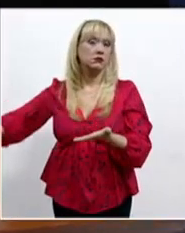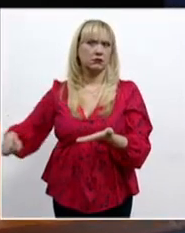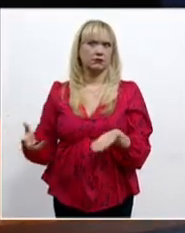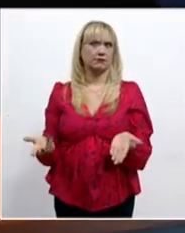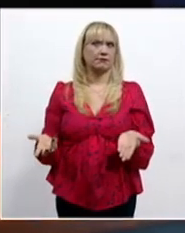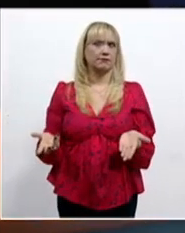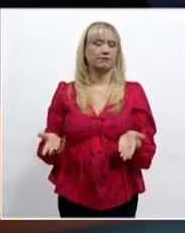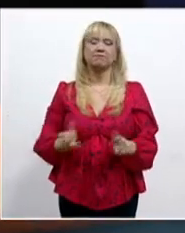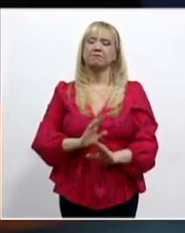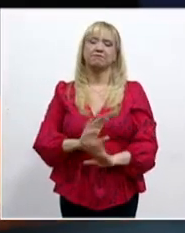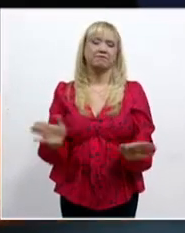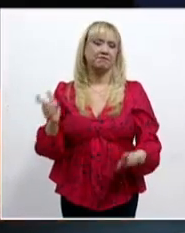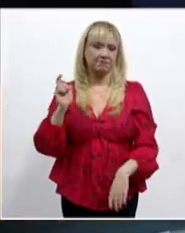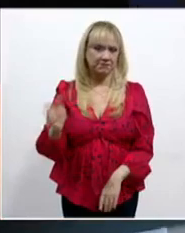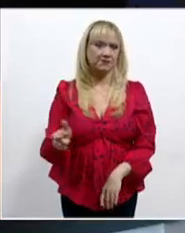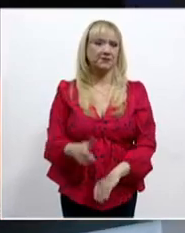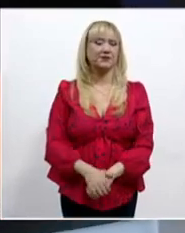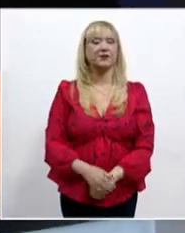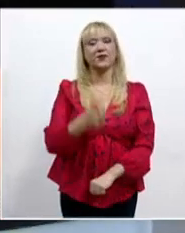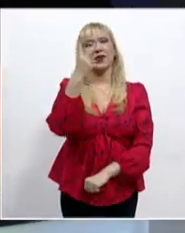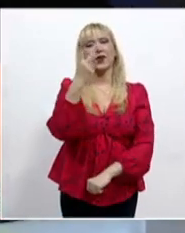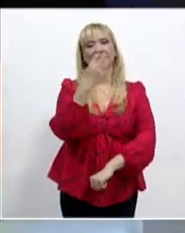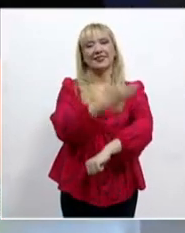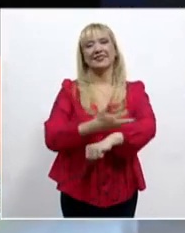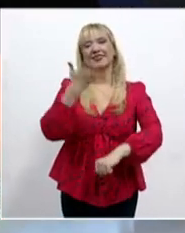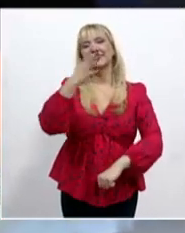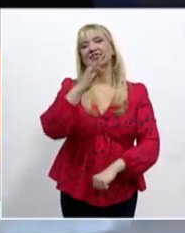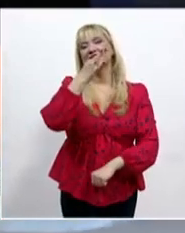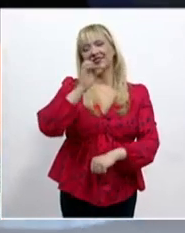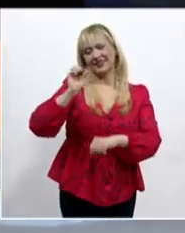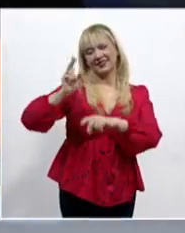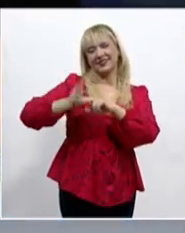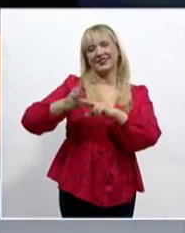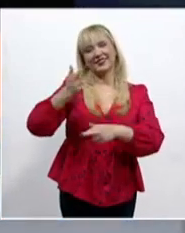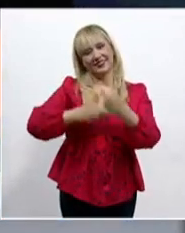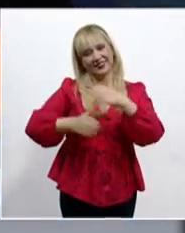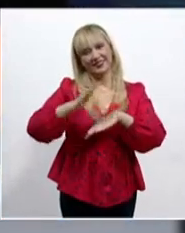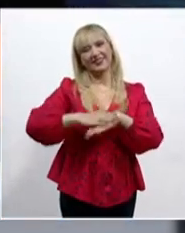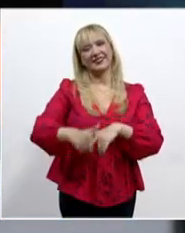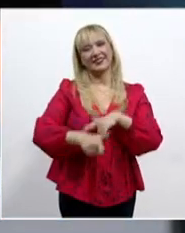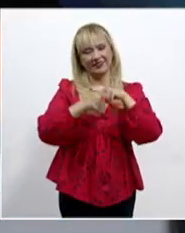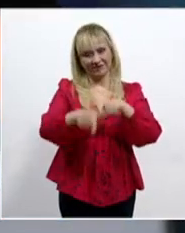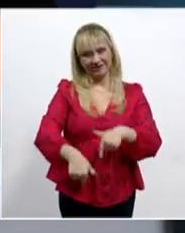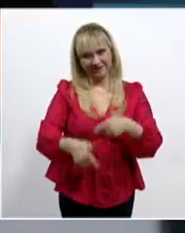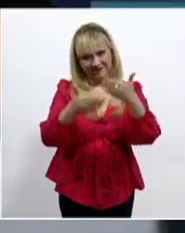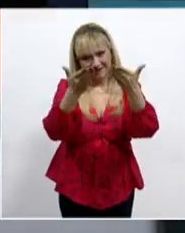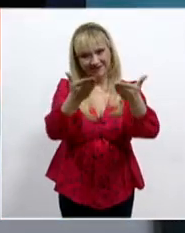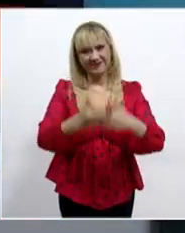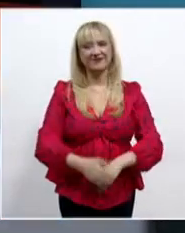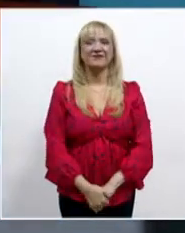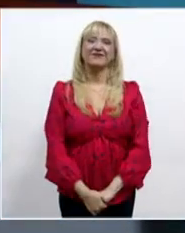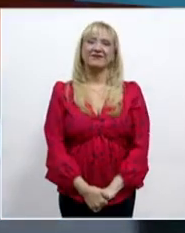Son 2 de la tarde con 10 minutos, momento de hacer una pausa, pero regresamos con más información. Estamos en Corte Informativo.